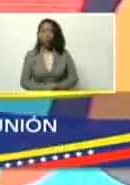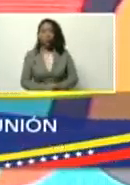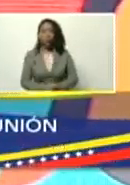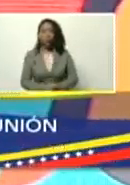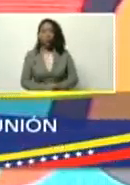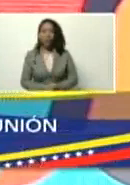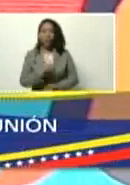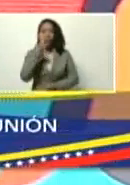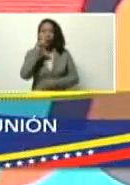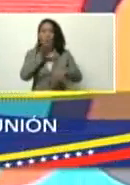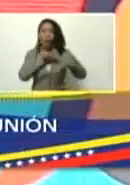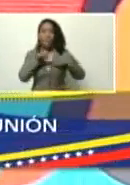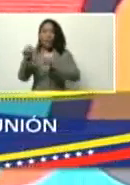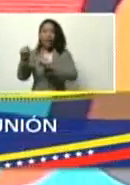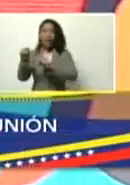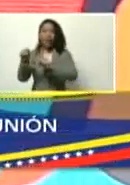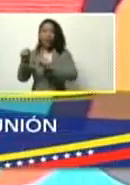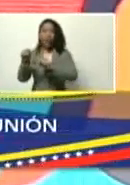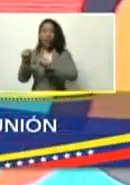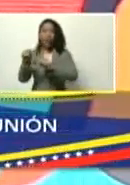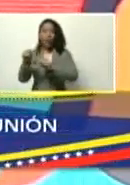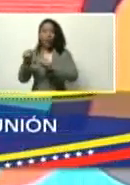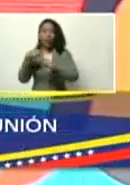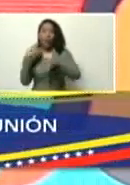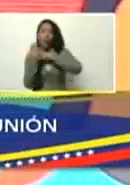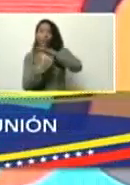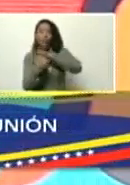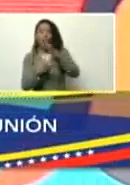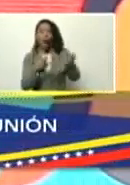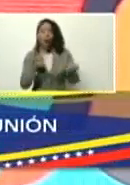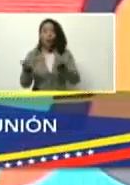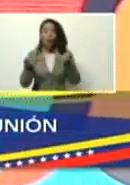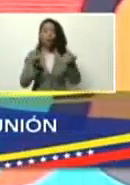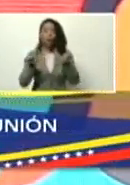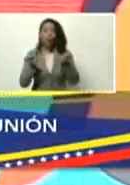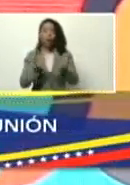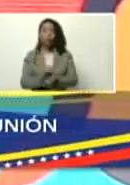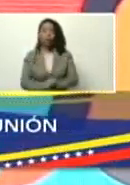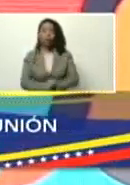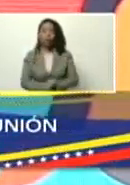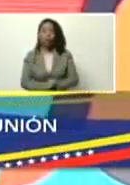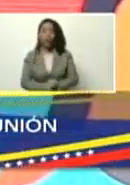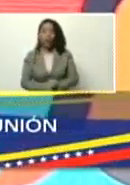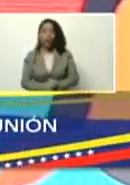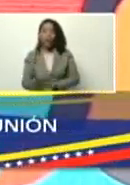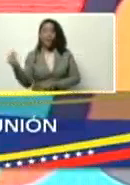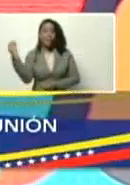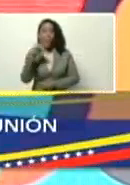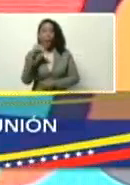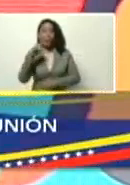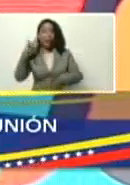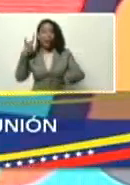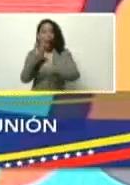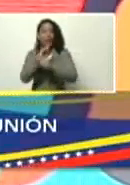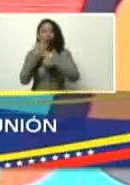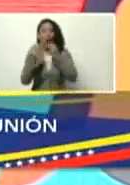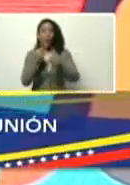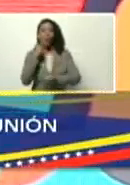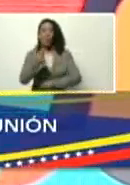de un imperio que basaba su dominación más en el engaño, como dijo